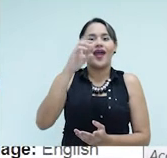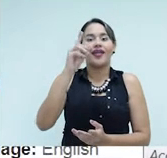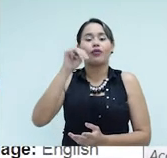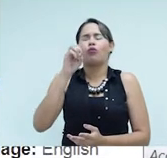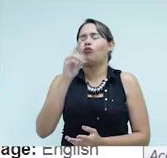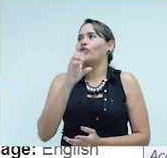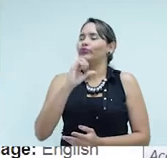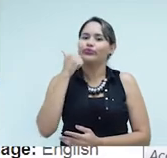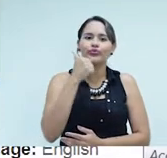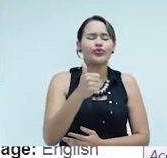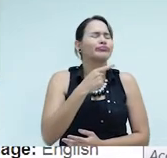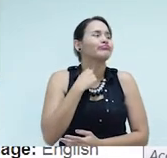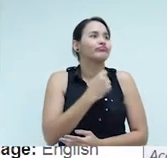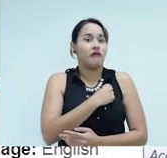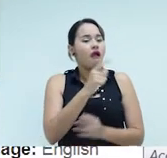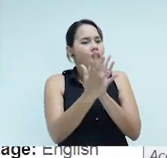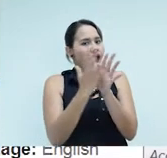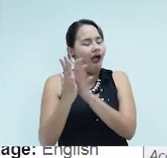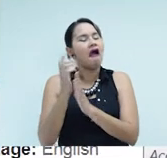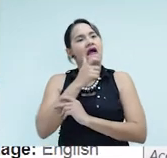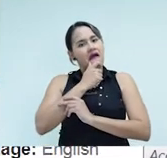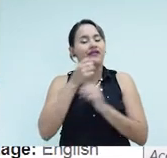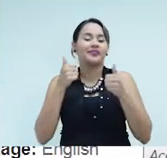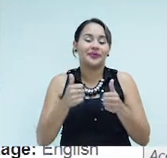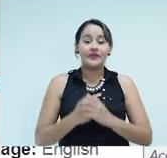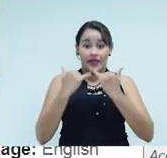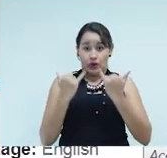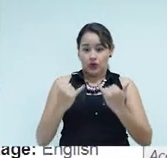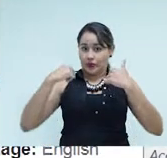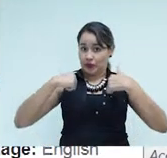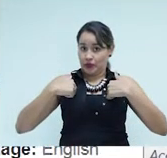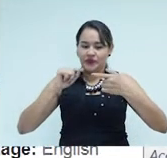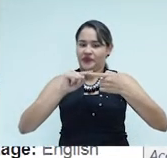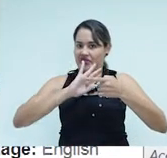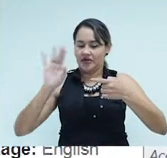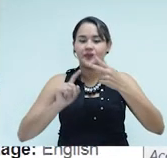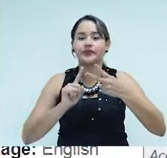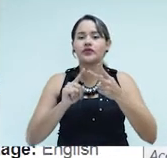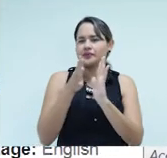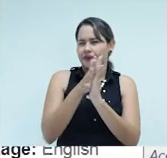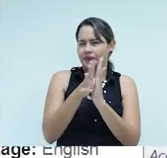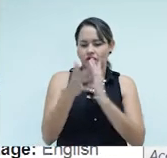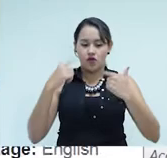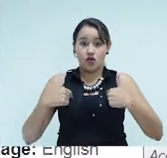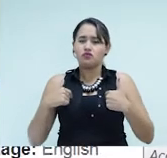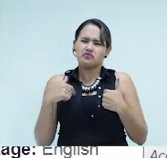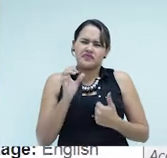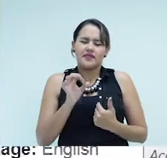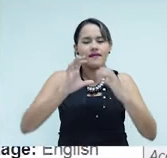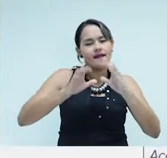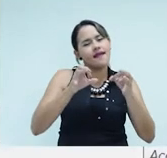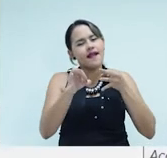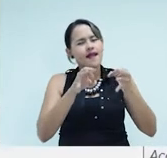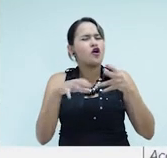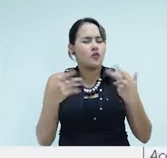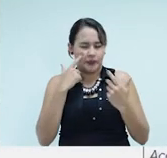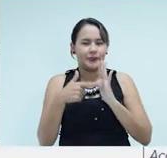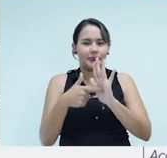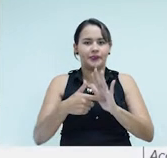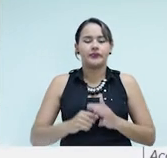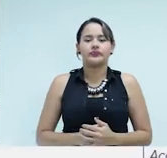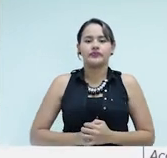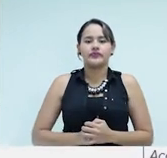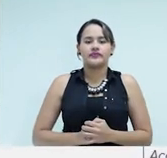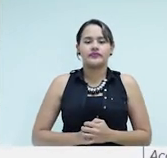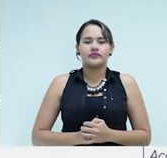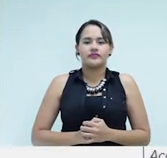vamos a repasar un vocabulario o vamos a repasar unas estructuras vistas en las unidades anteriores haciéndolo unos juegos